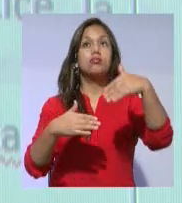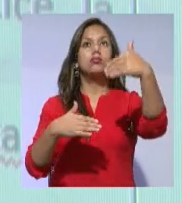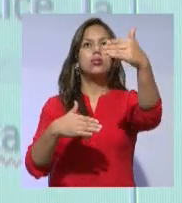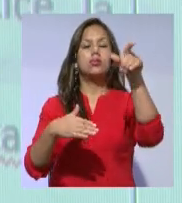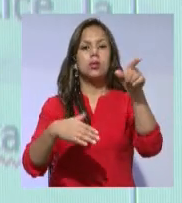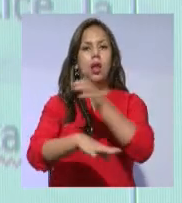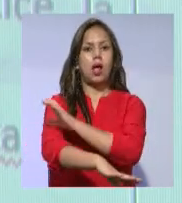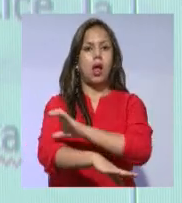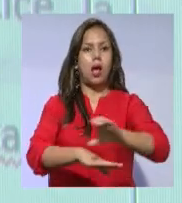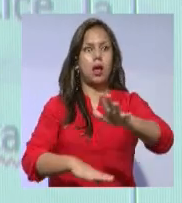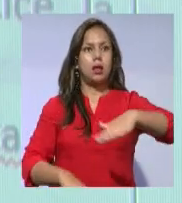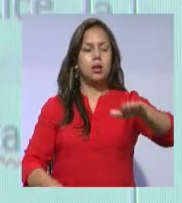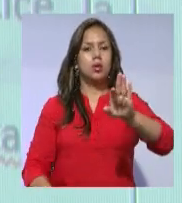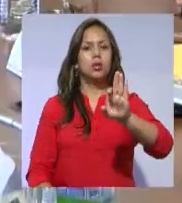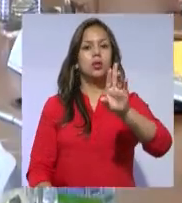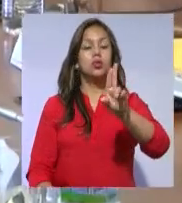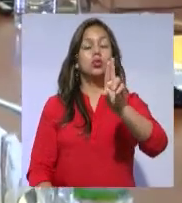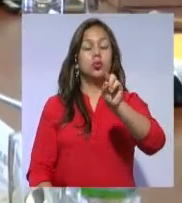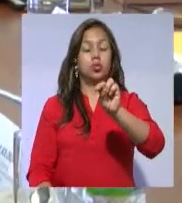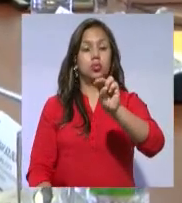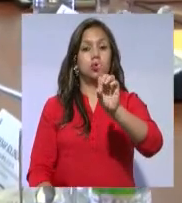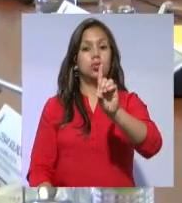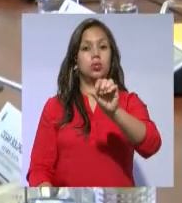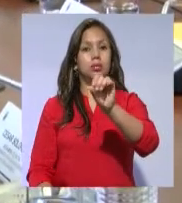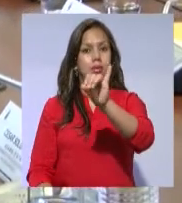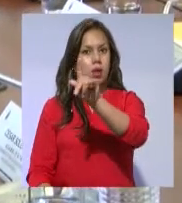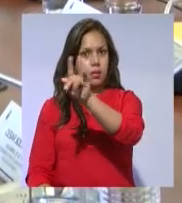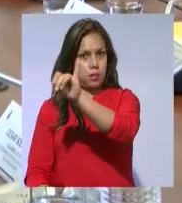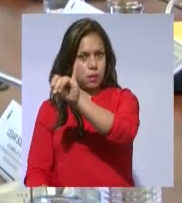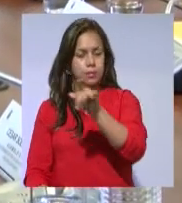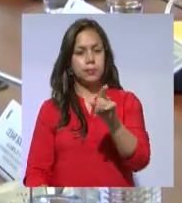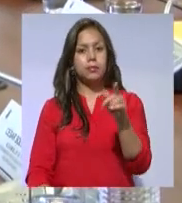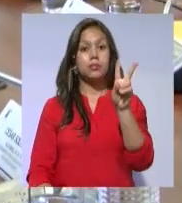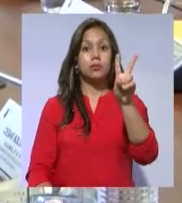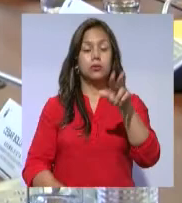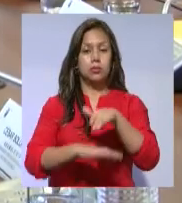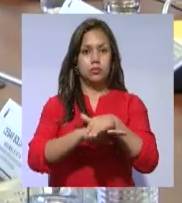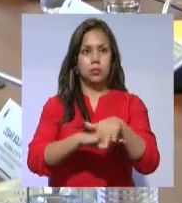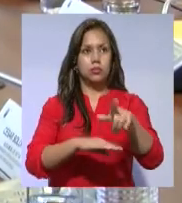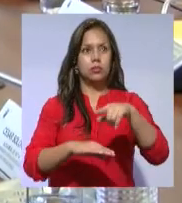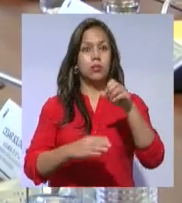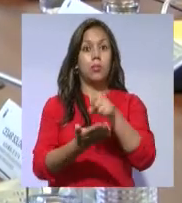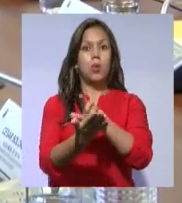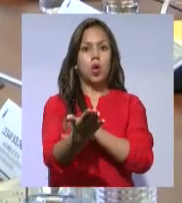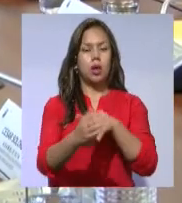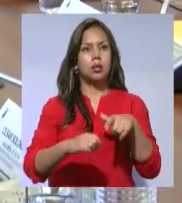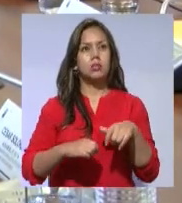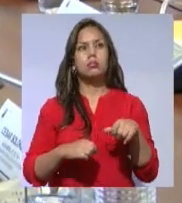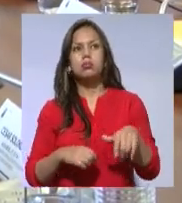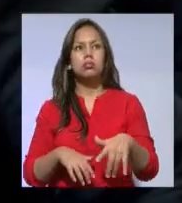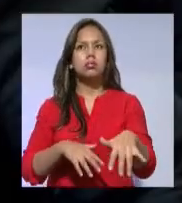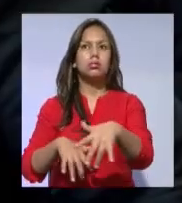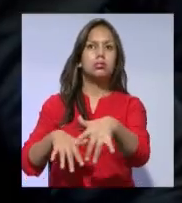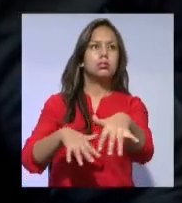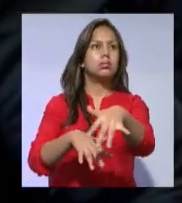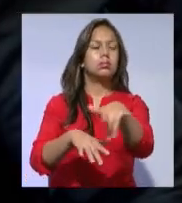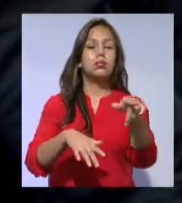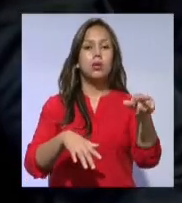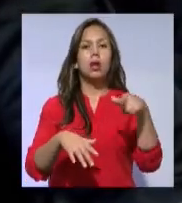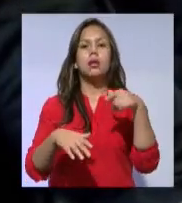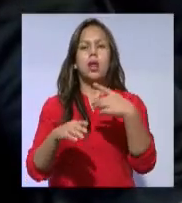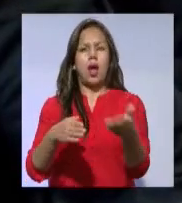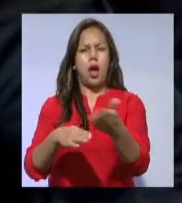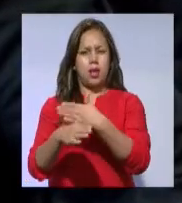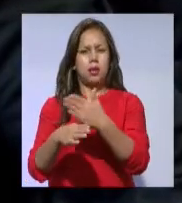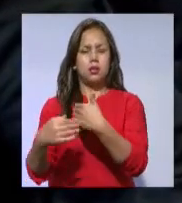tundayme a partir de las 14 horas recorrerán el proyecto mirador por las obras construidas como parte de la política pública de